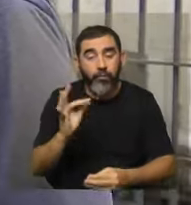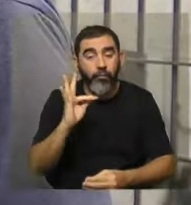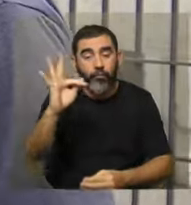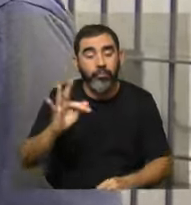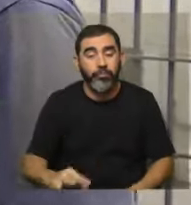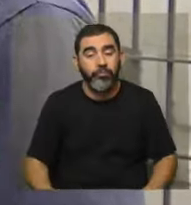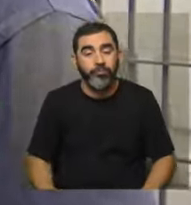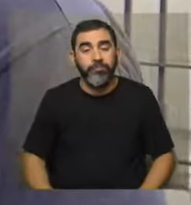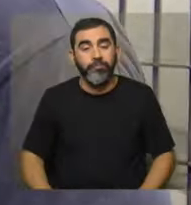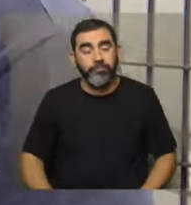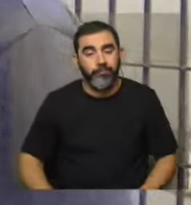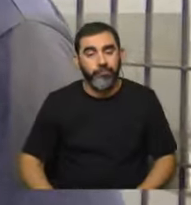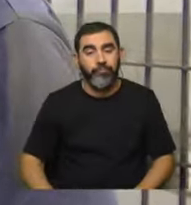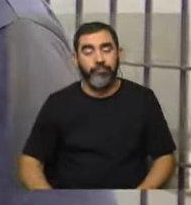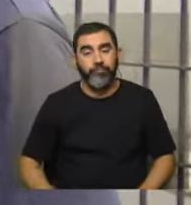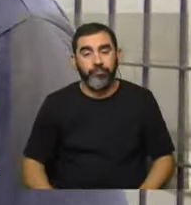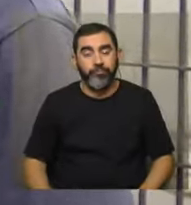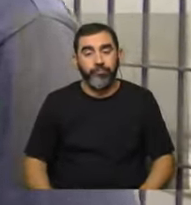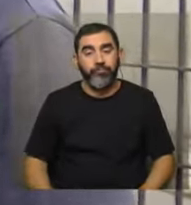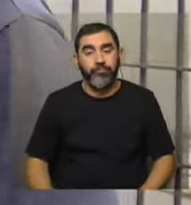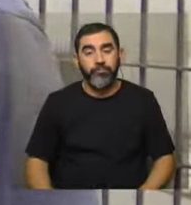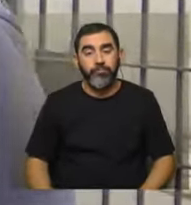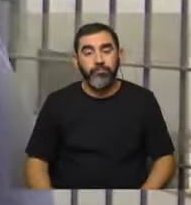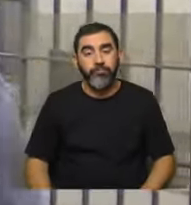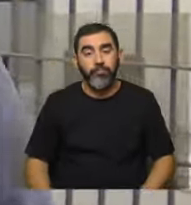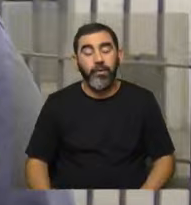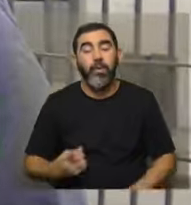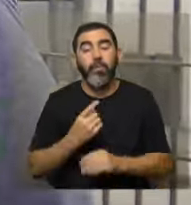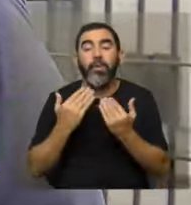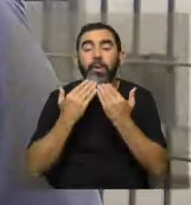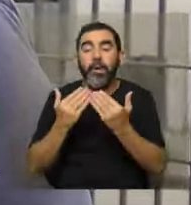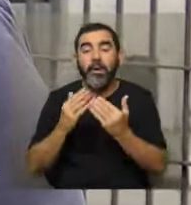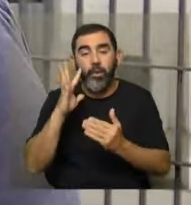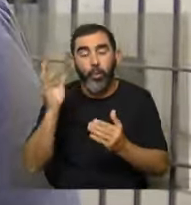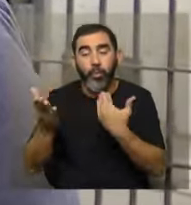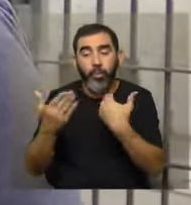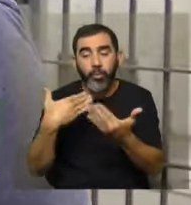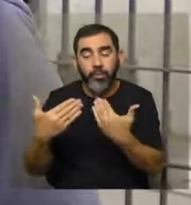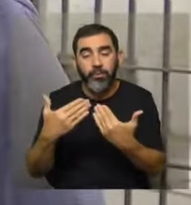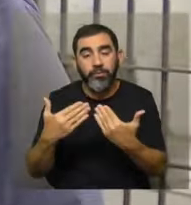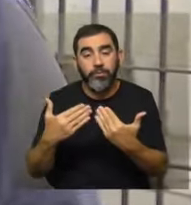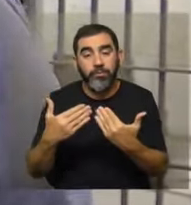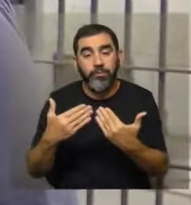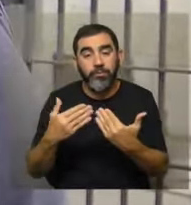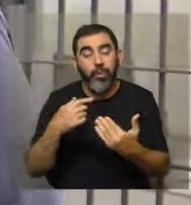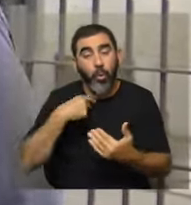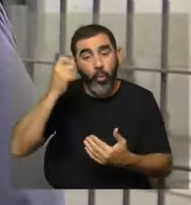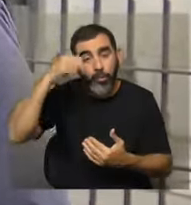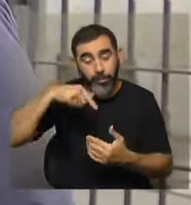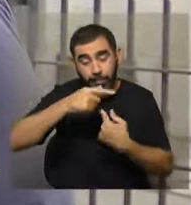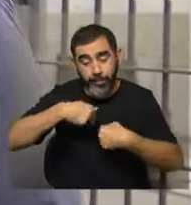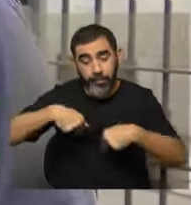mirada tiene senadora a propósito de este tema Bueno en primer lugar Muchas gracias por la oportunidad de diálogo nosotros la mirada que tenemos es